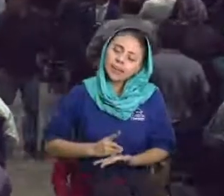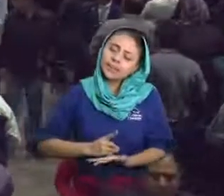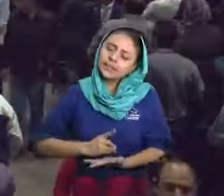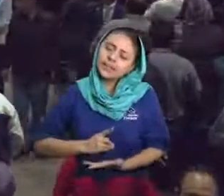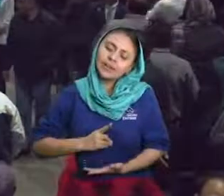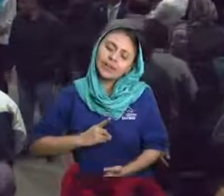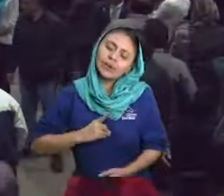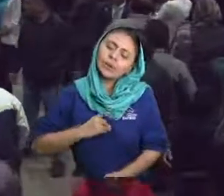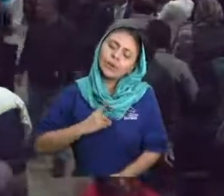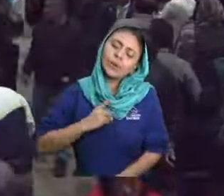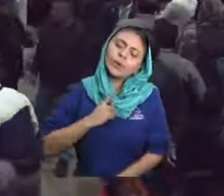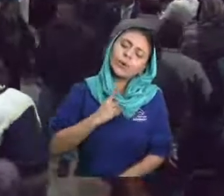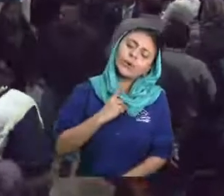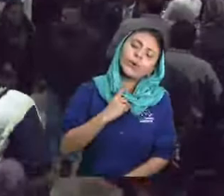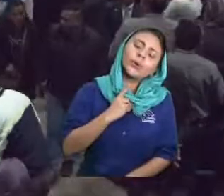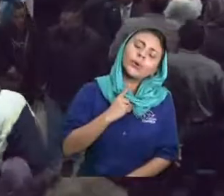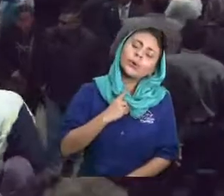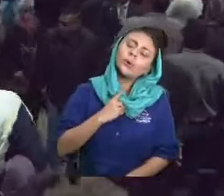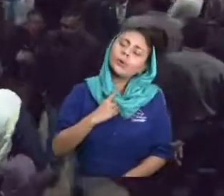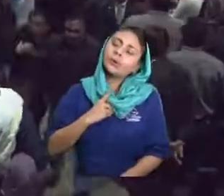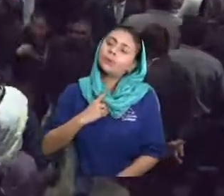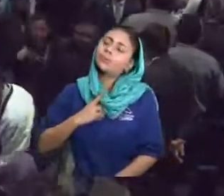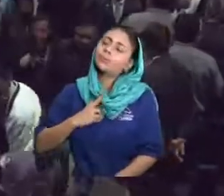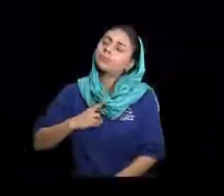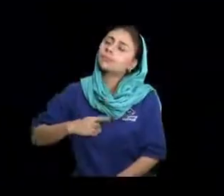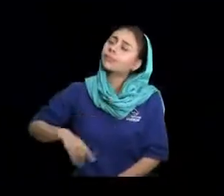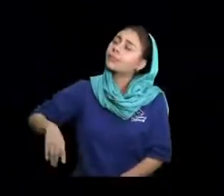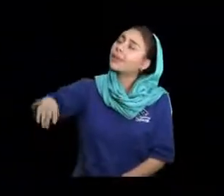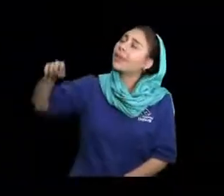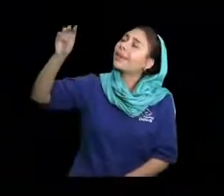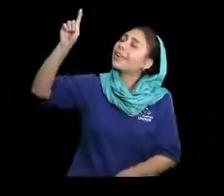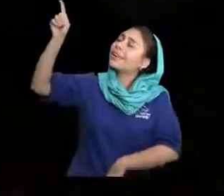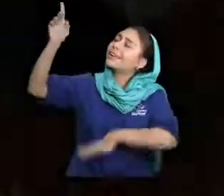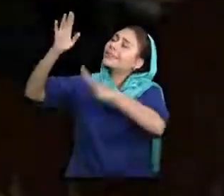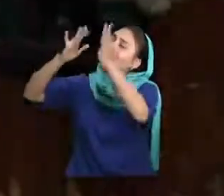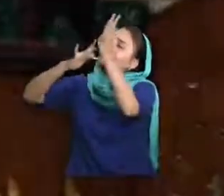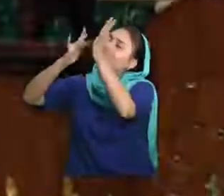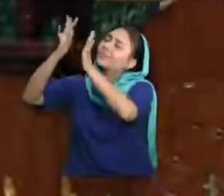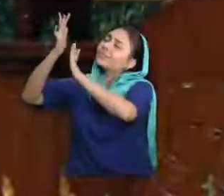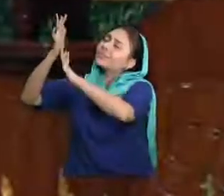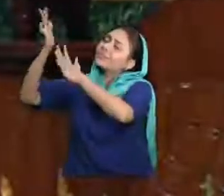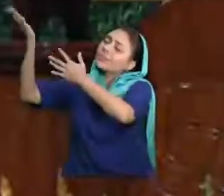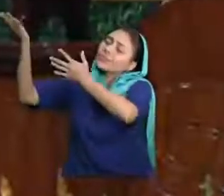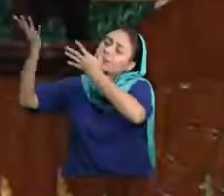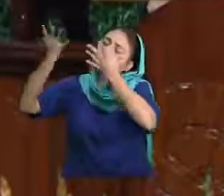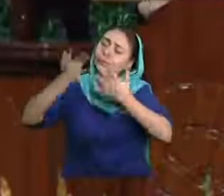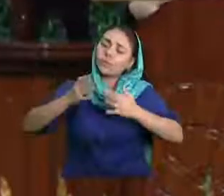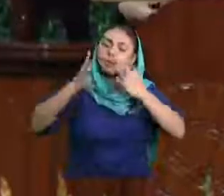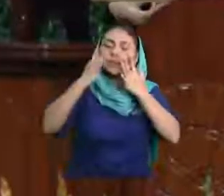sin merecerlo, Dios usa.